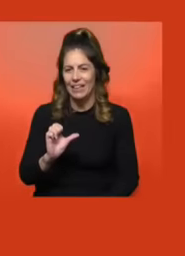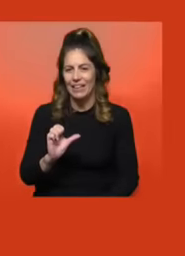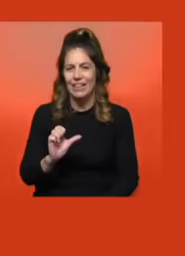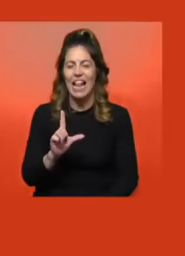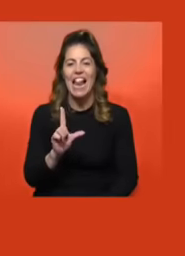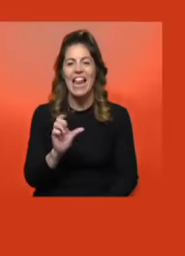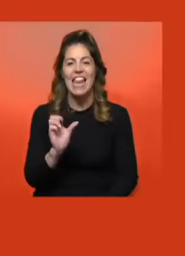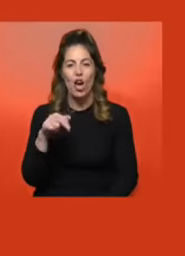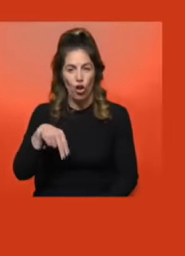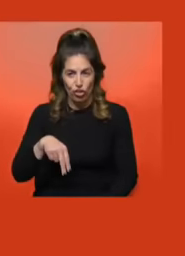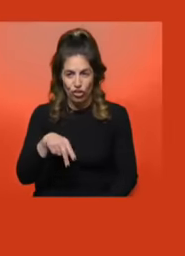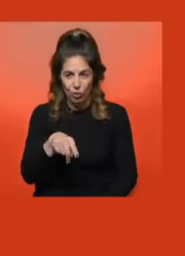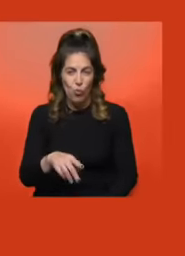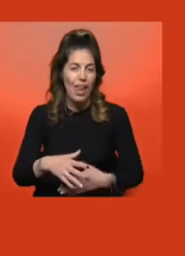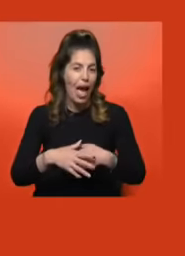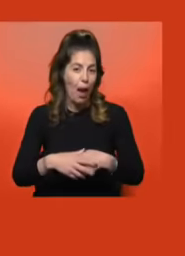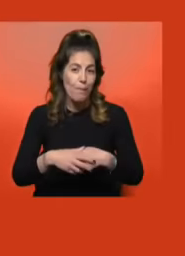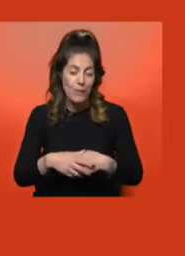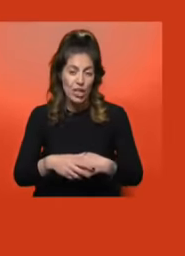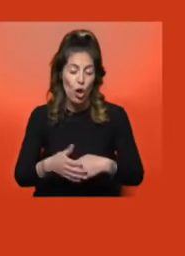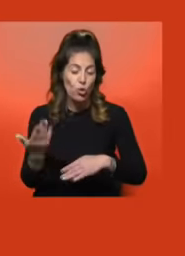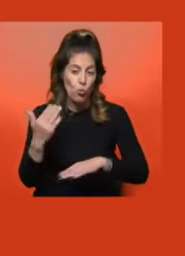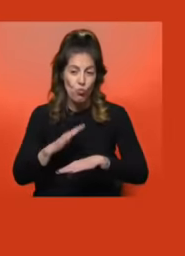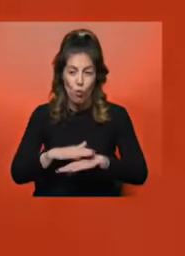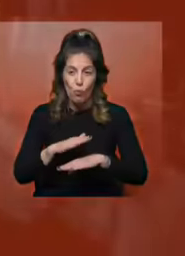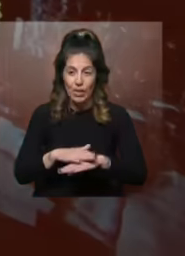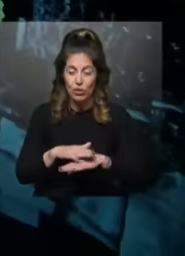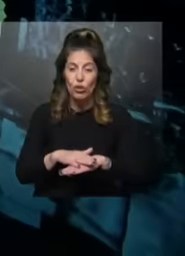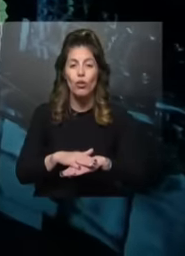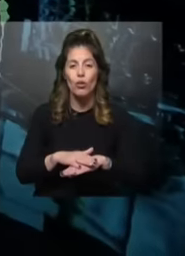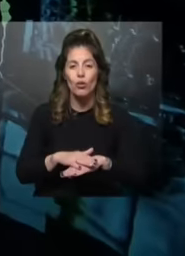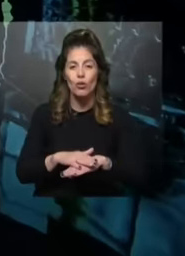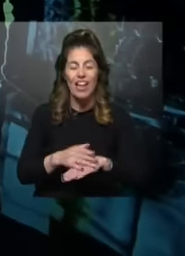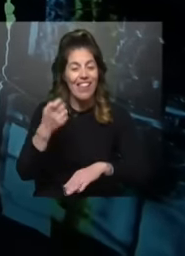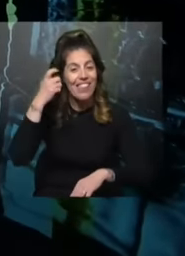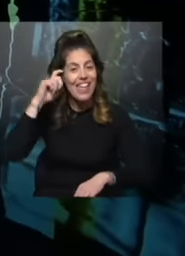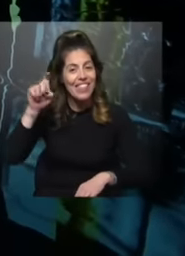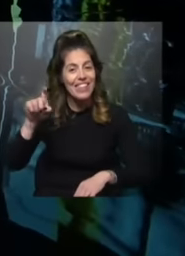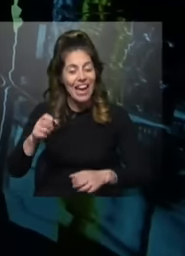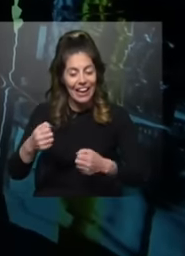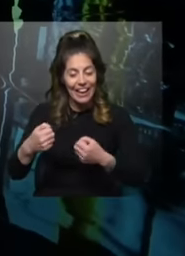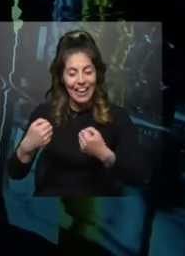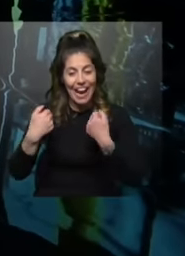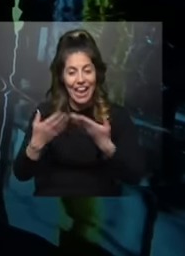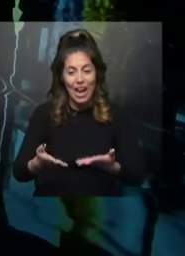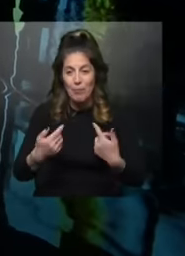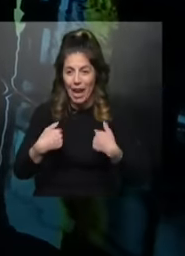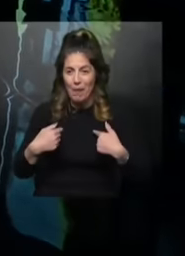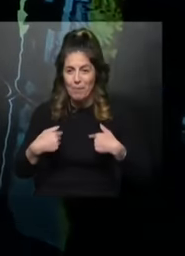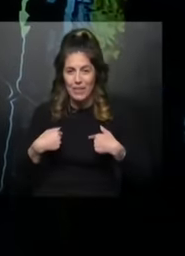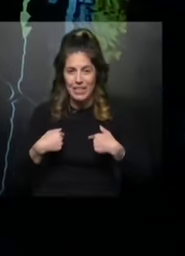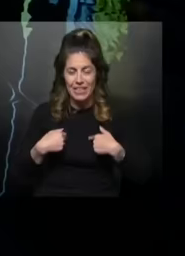León Felipe, un amigo en su momento, tuvo la idea de regalarme a los 20 años las